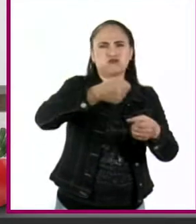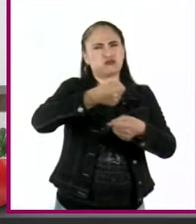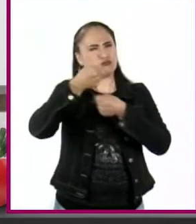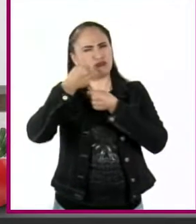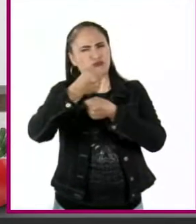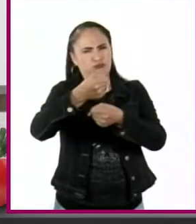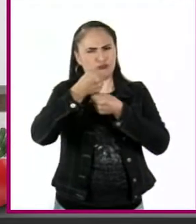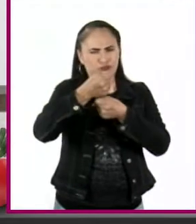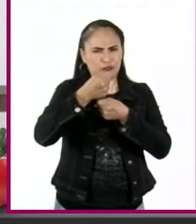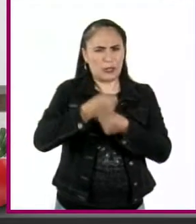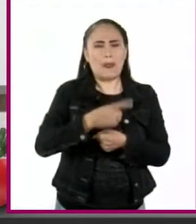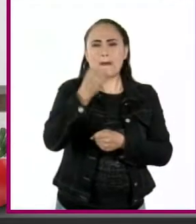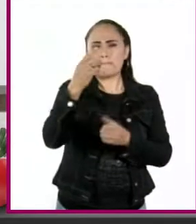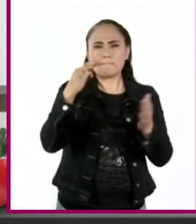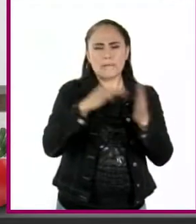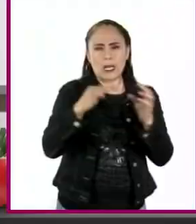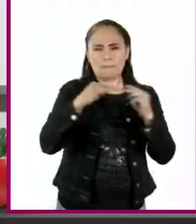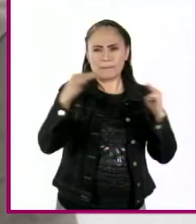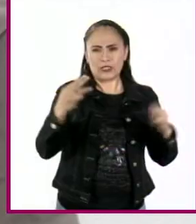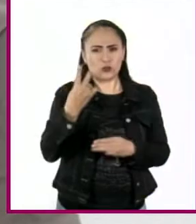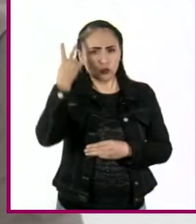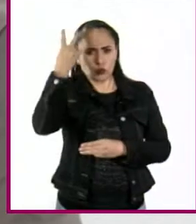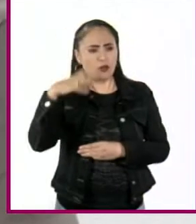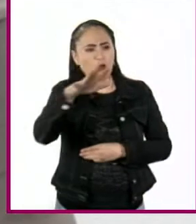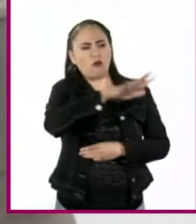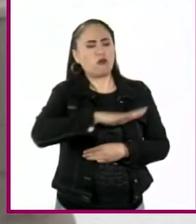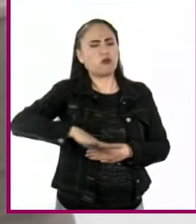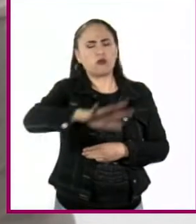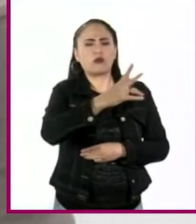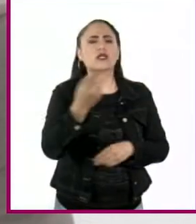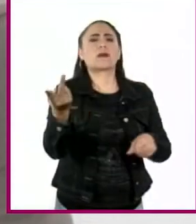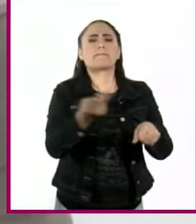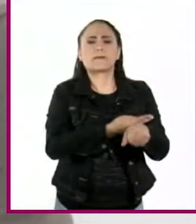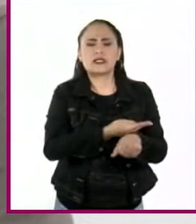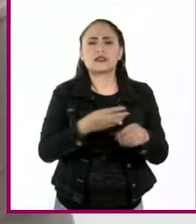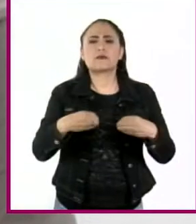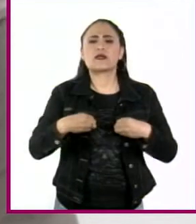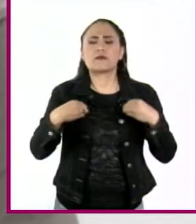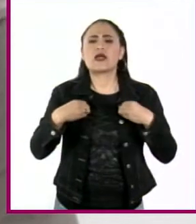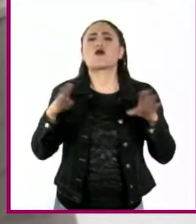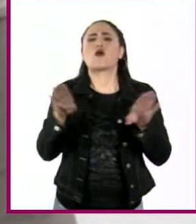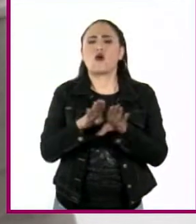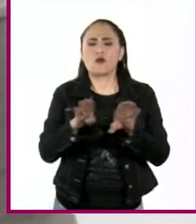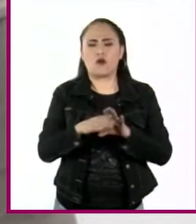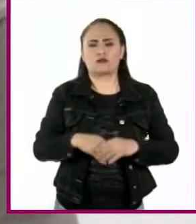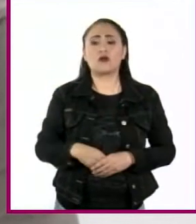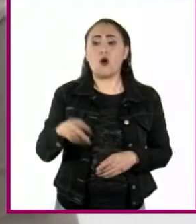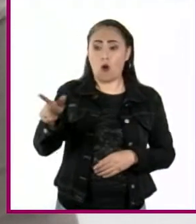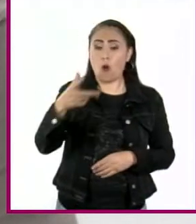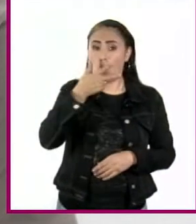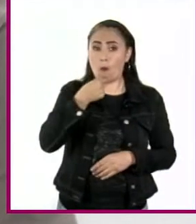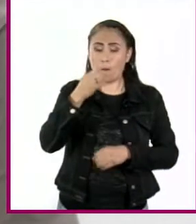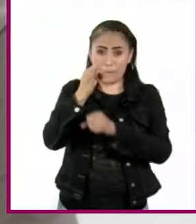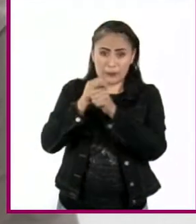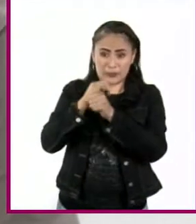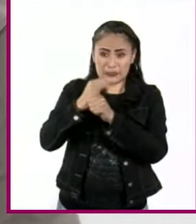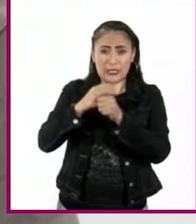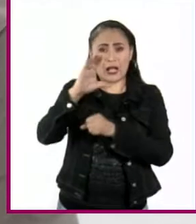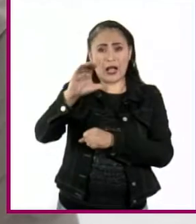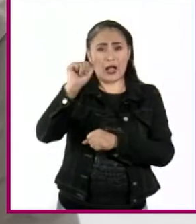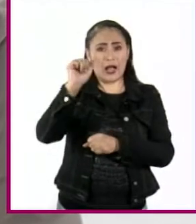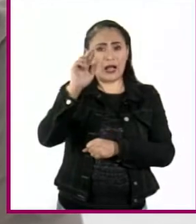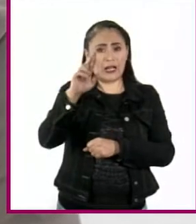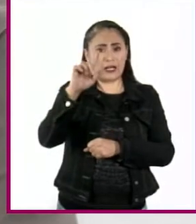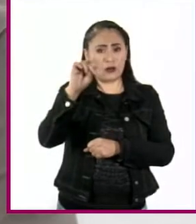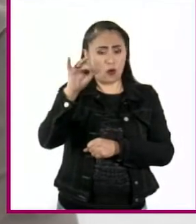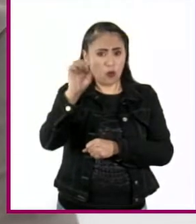kilómetros cuadrados, la región nativa del ser. Haciendo uso de esta misma metáfora, el historiador e investigador Carlos Martínez Azad nos